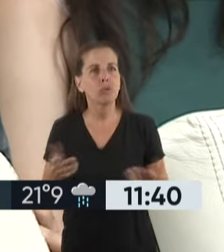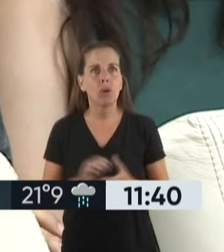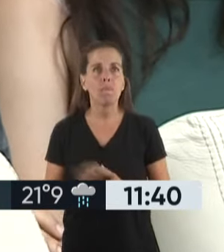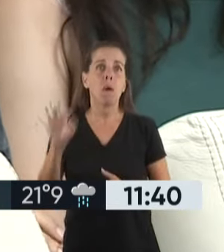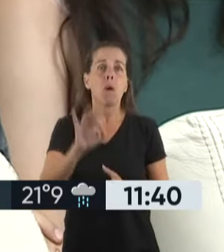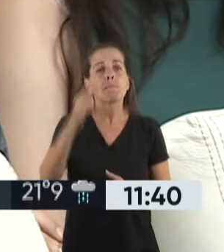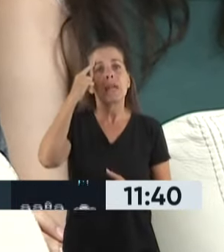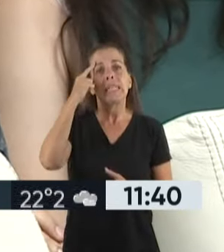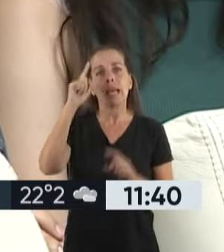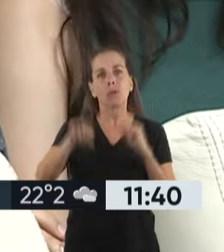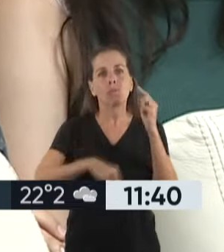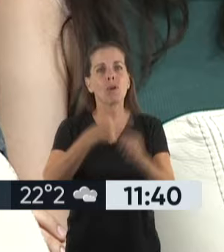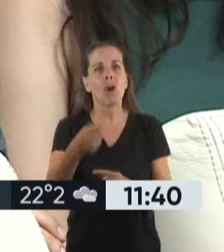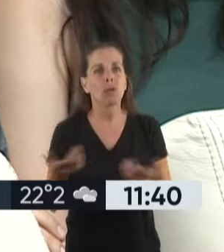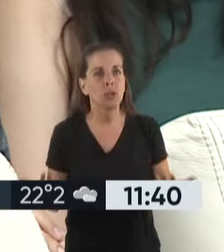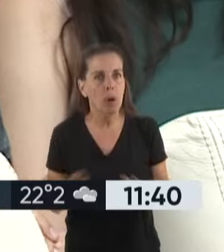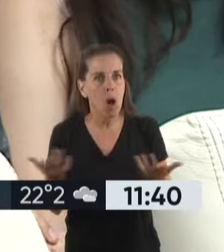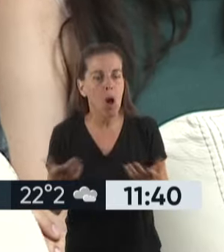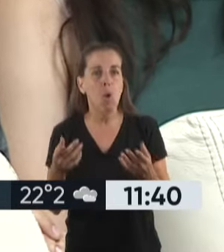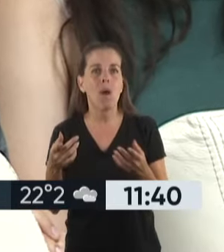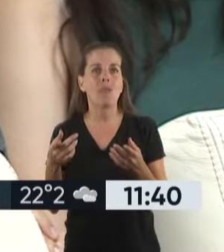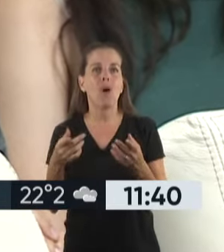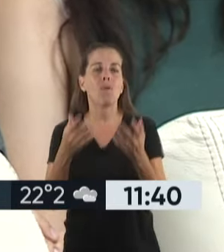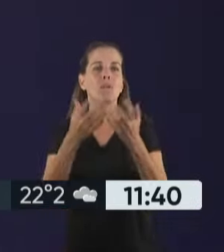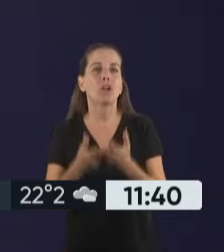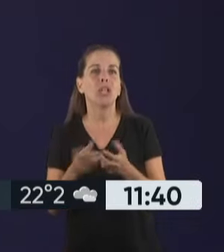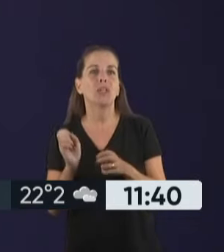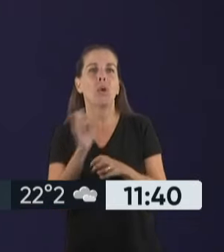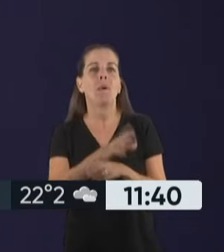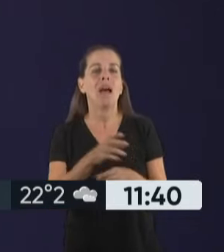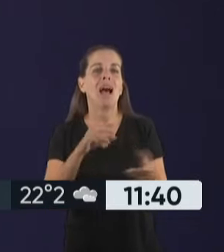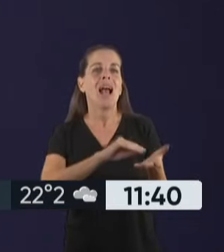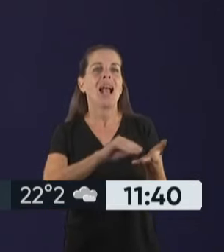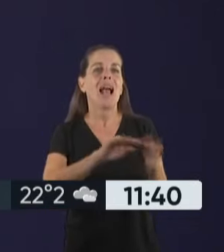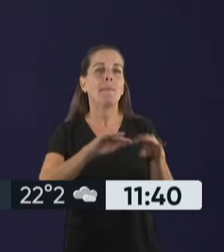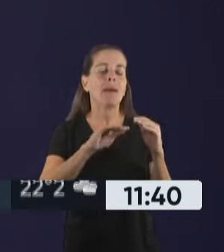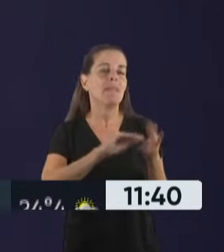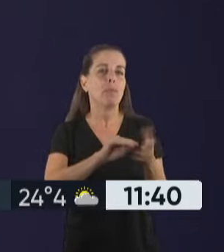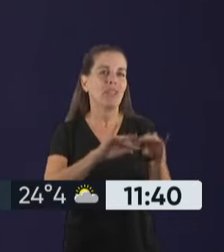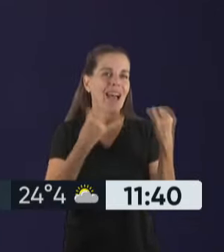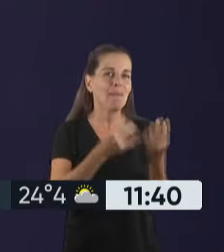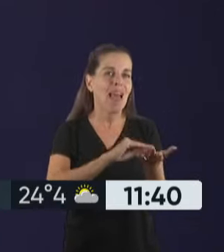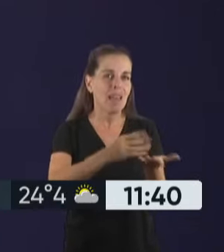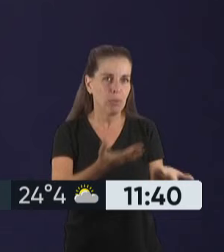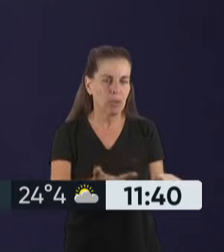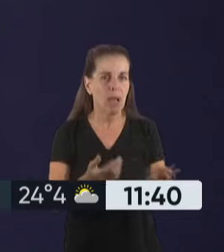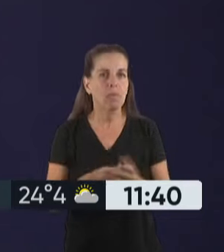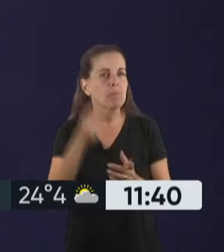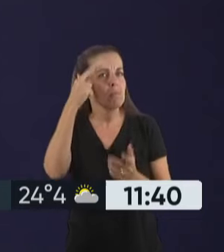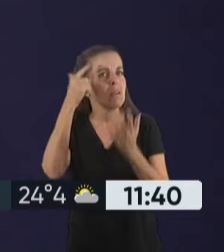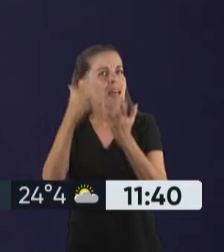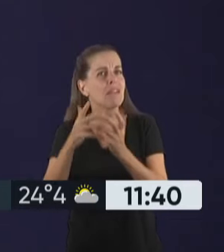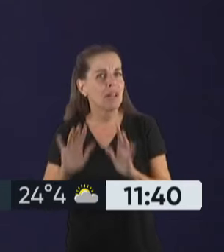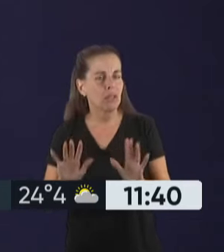ya cuando se llegue con los diputados bueno a ver el Me parece que hice